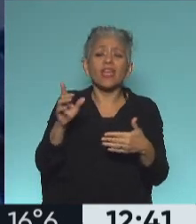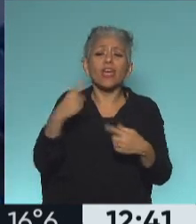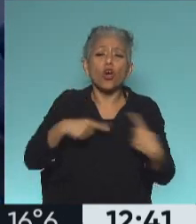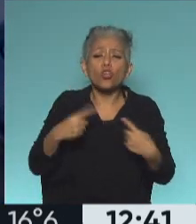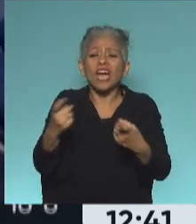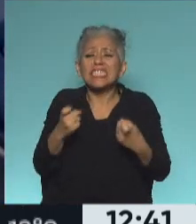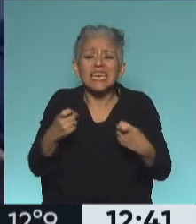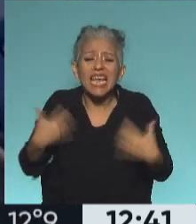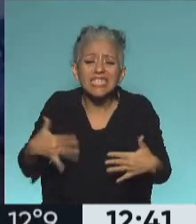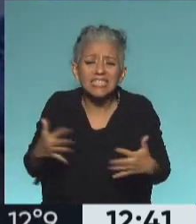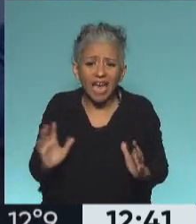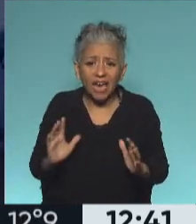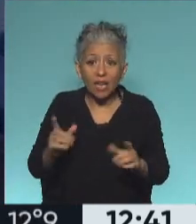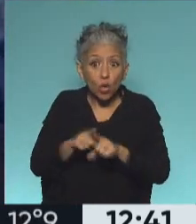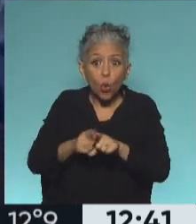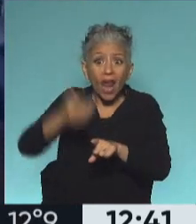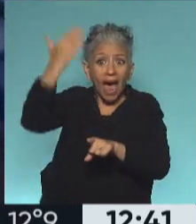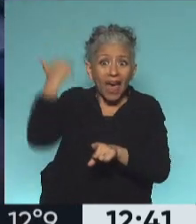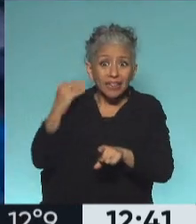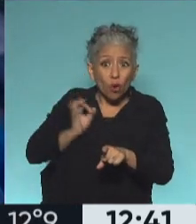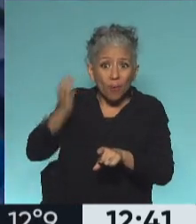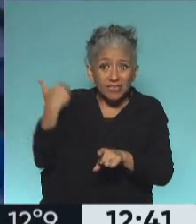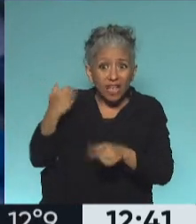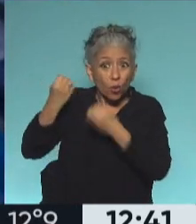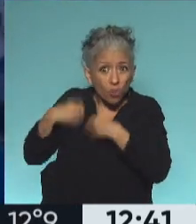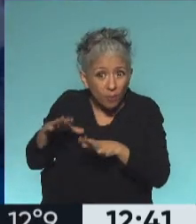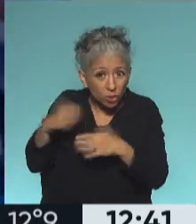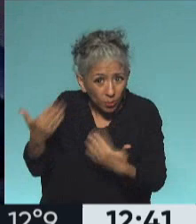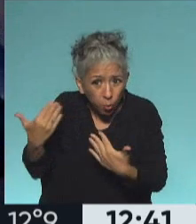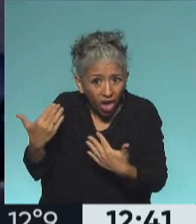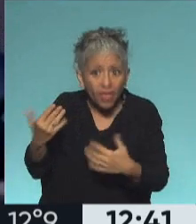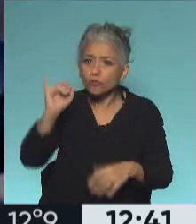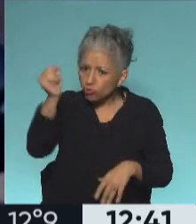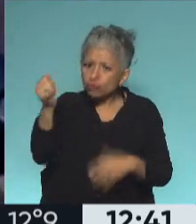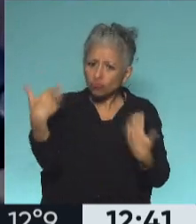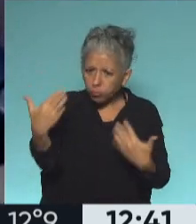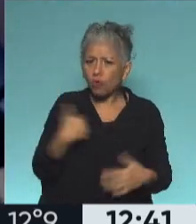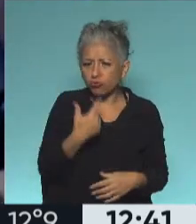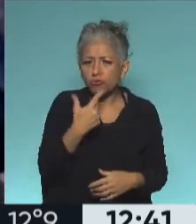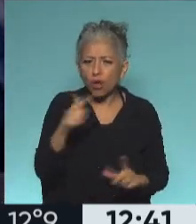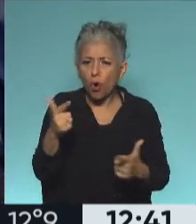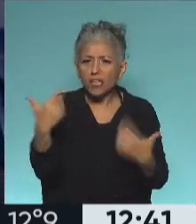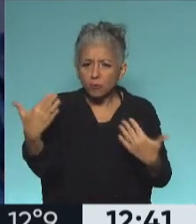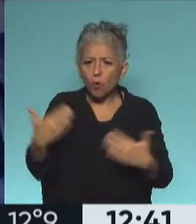no es servicio esencial. Tanto... mucho más estricto como fue el principio. ¿Y es posible hacerlo, cree? Por supuesto, no tengo ninguna duda que es posible.